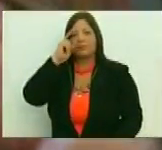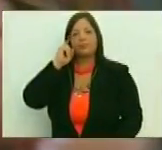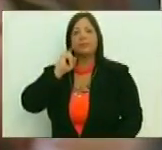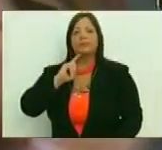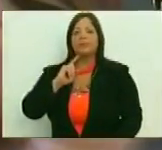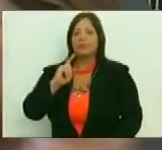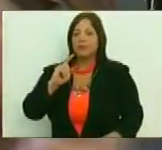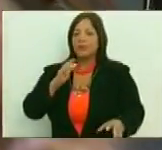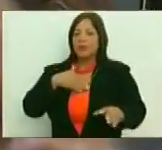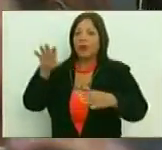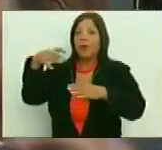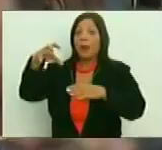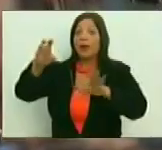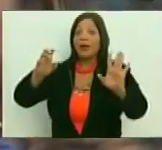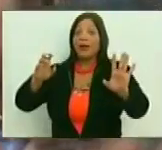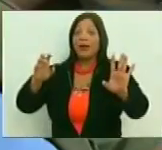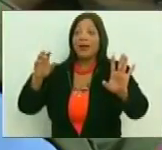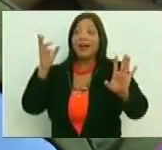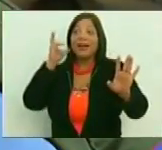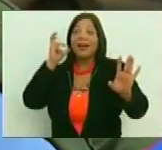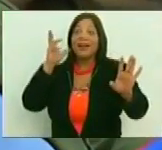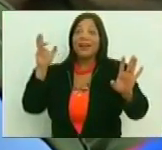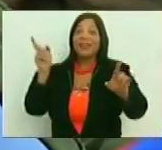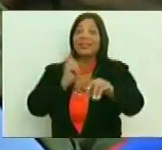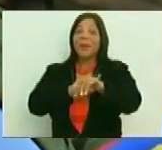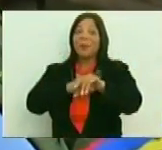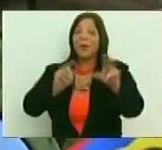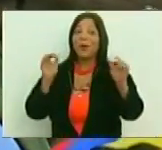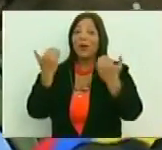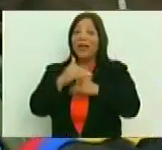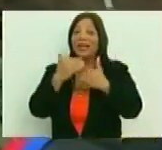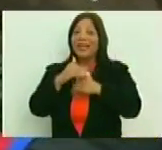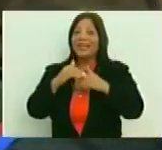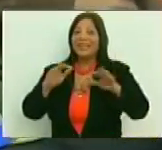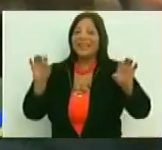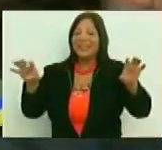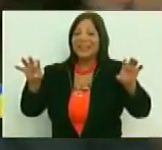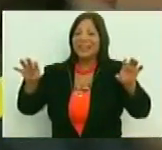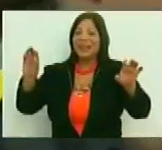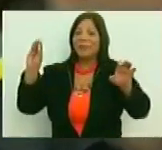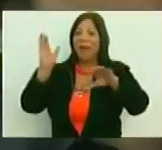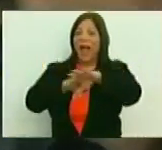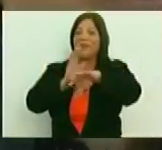Salud, me toca la campana ahí. ¿Ve? Pero